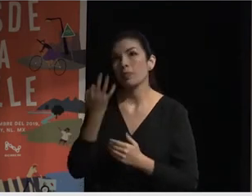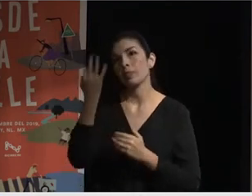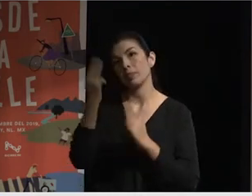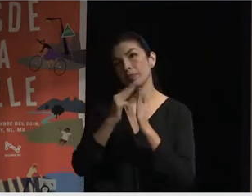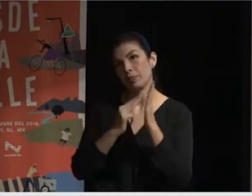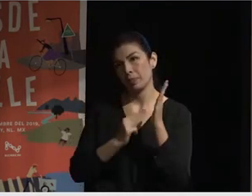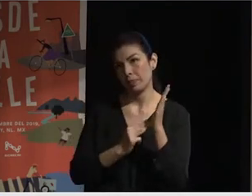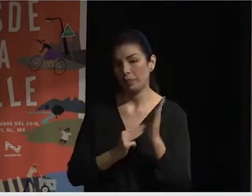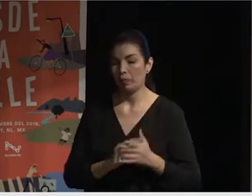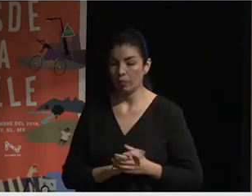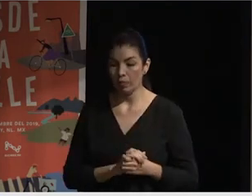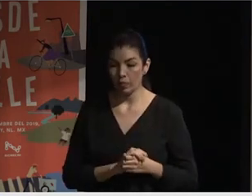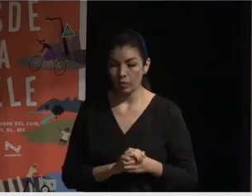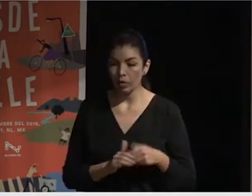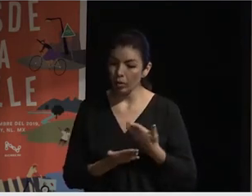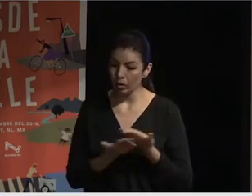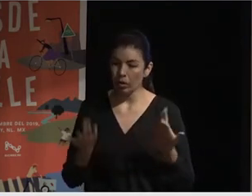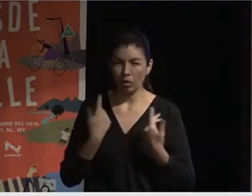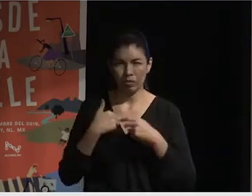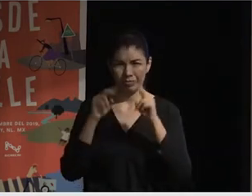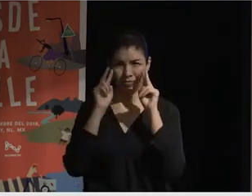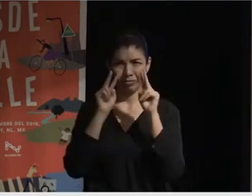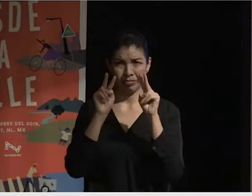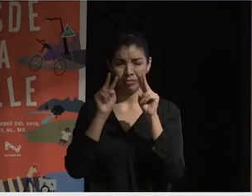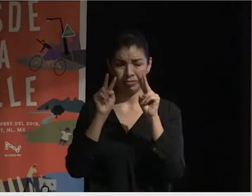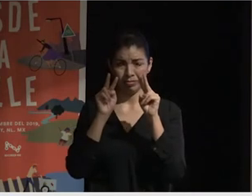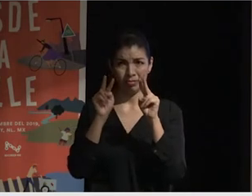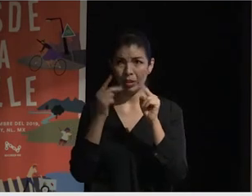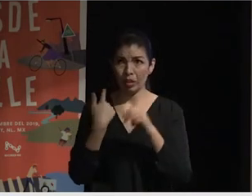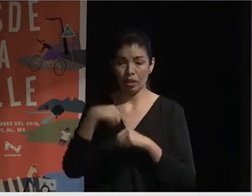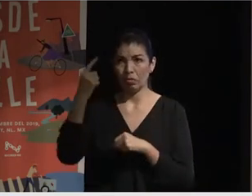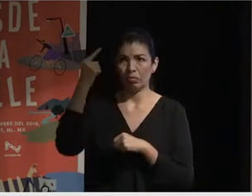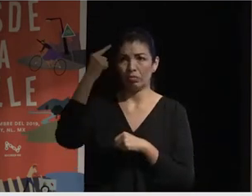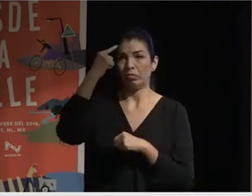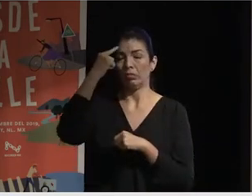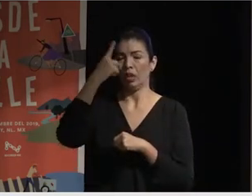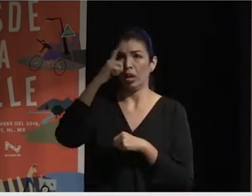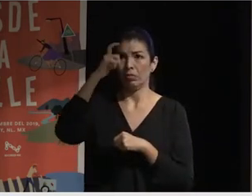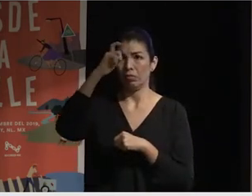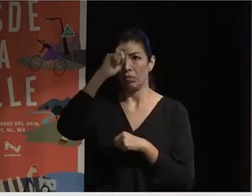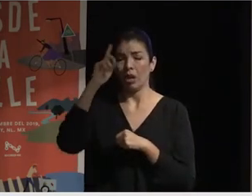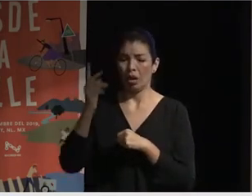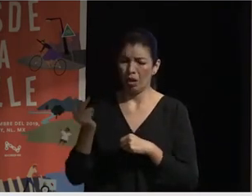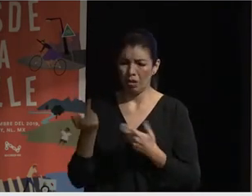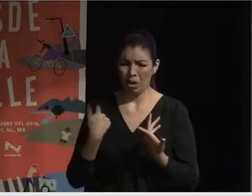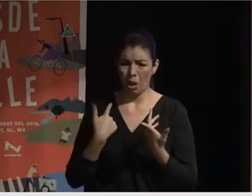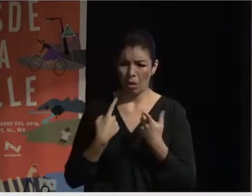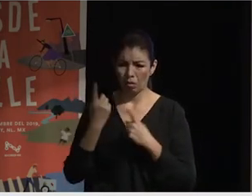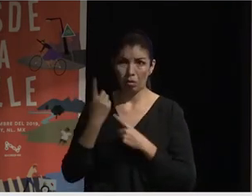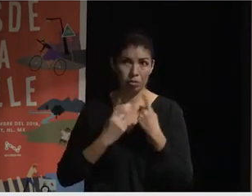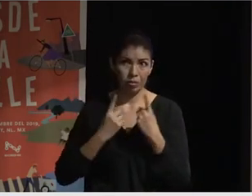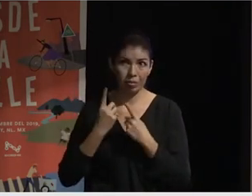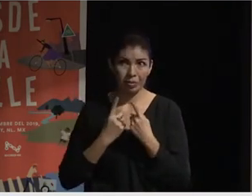la pregunta que me saltó y que ahorita se las quiero dejar a ellas tres y a todos en su momento es, ¿sabes? ¿Qué